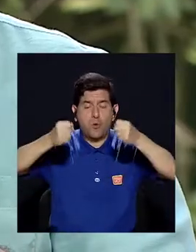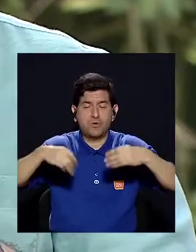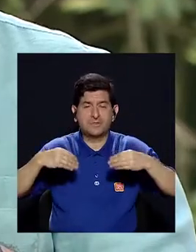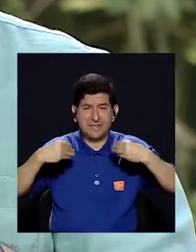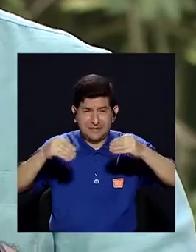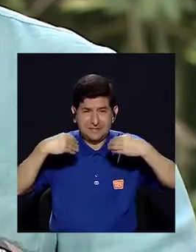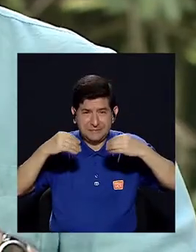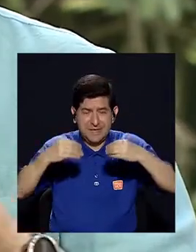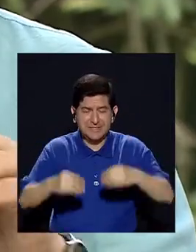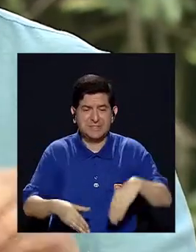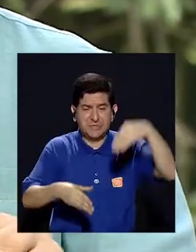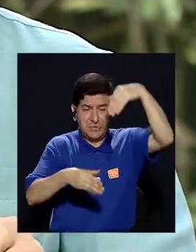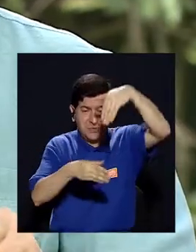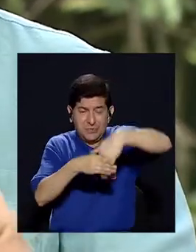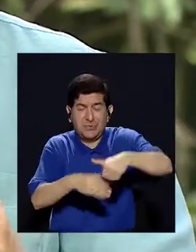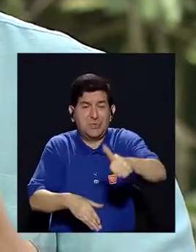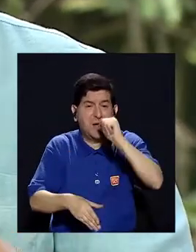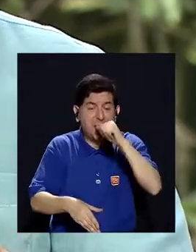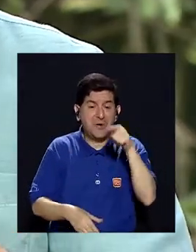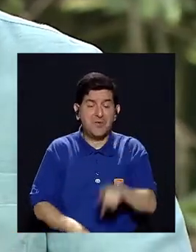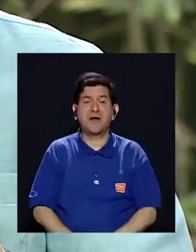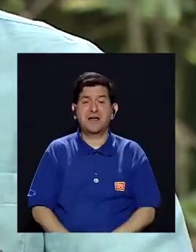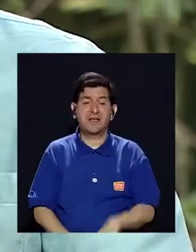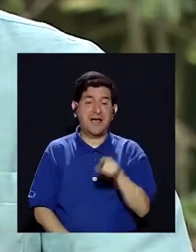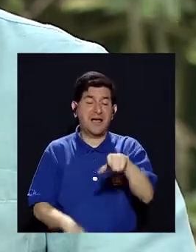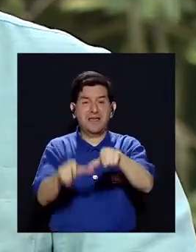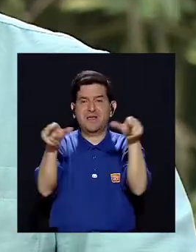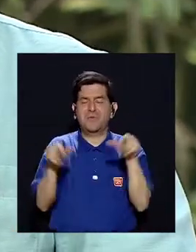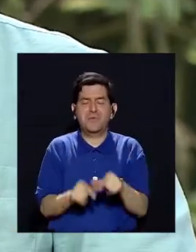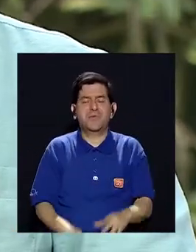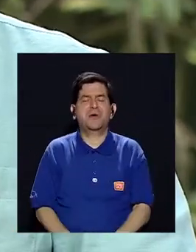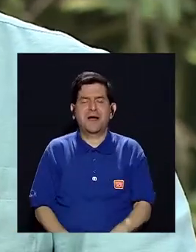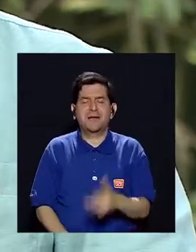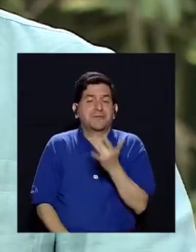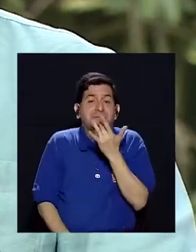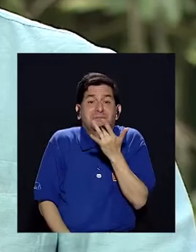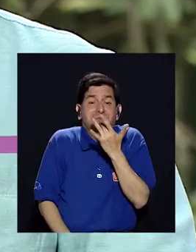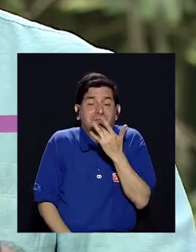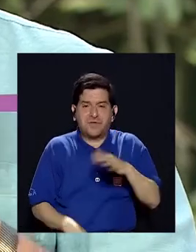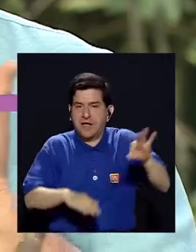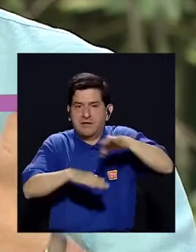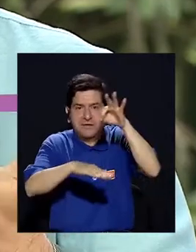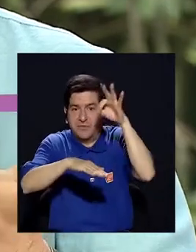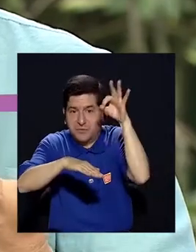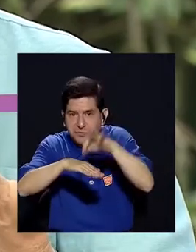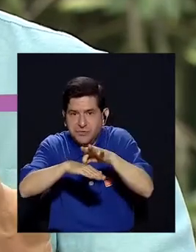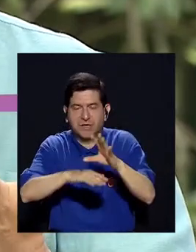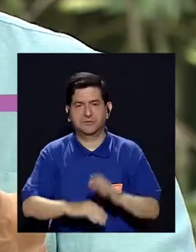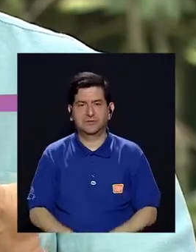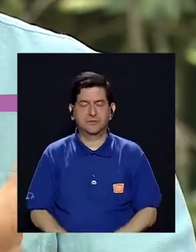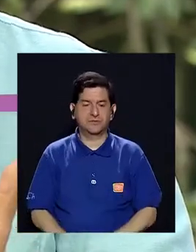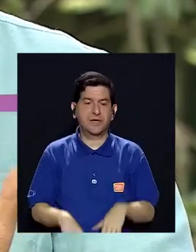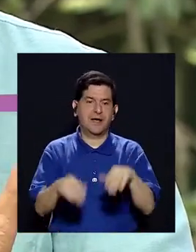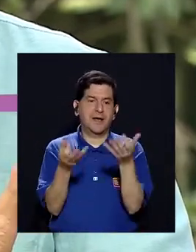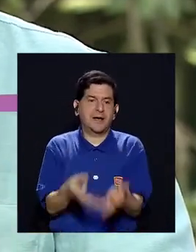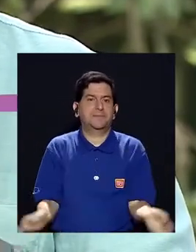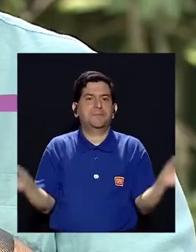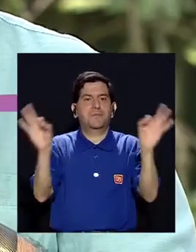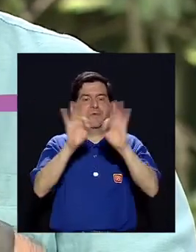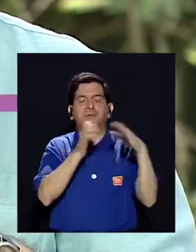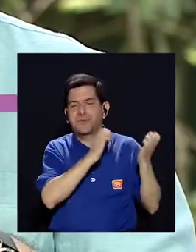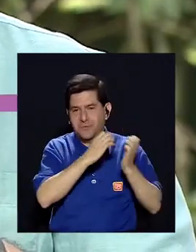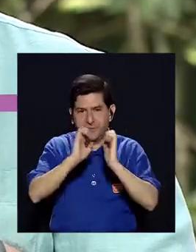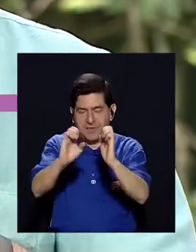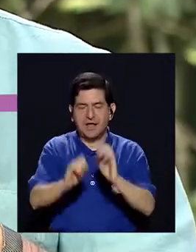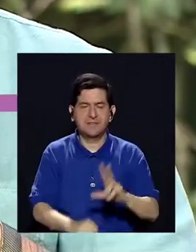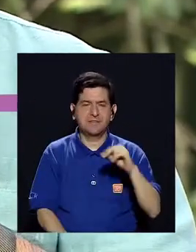vemos ahí tiradas, se llenan de agua y esos son hoteles 5 estrellas para los mosquitos. Entonces, esa es otra parte que es muy importante en este